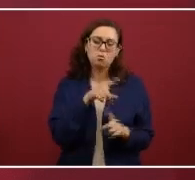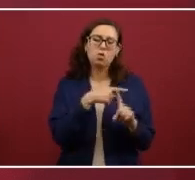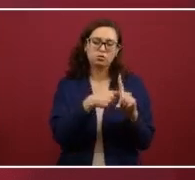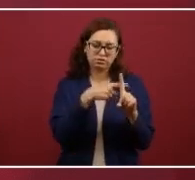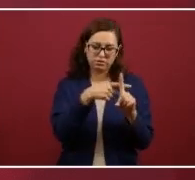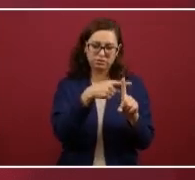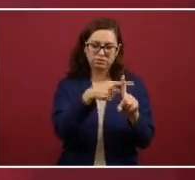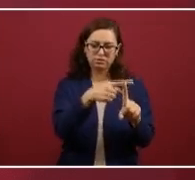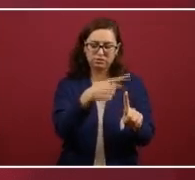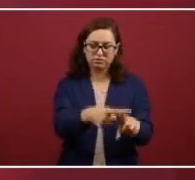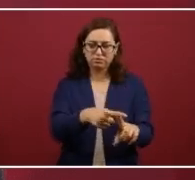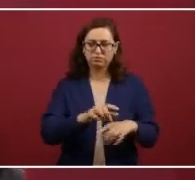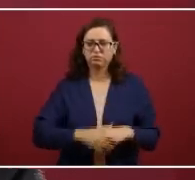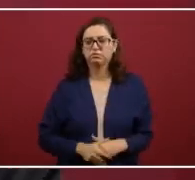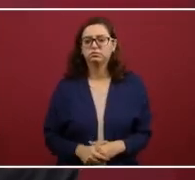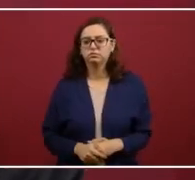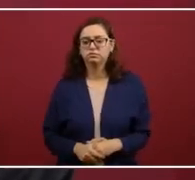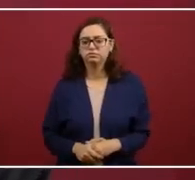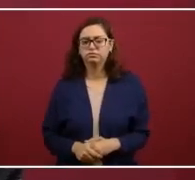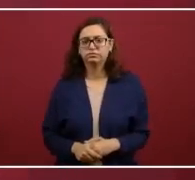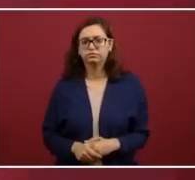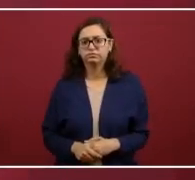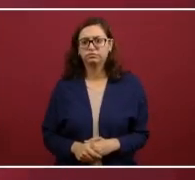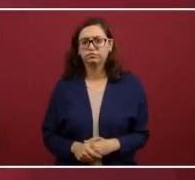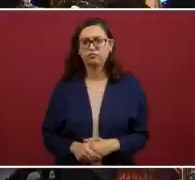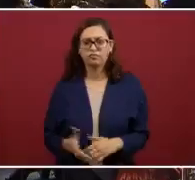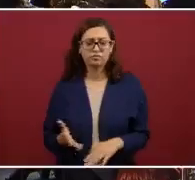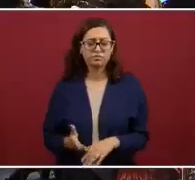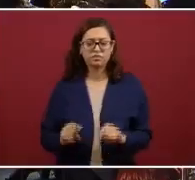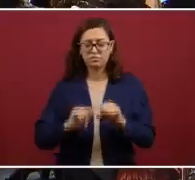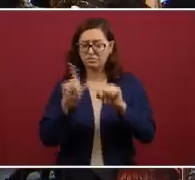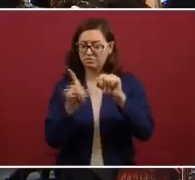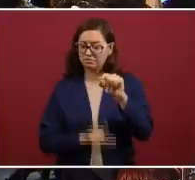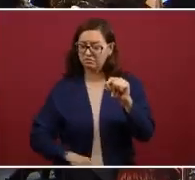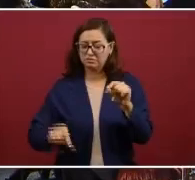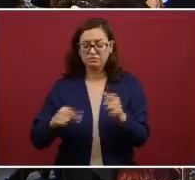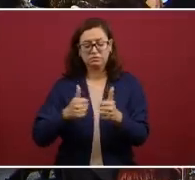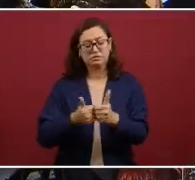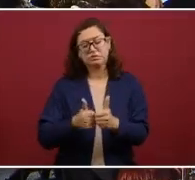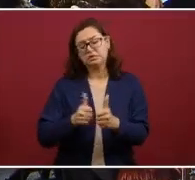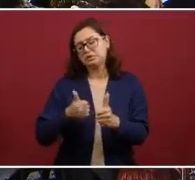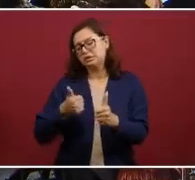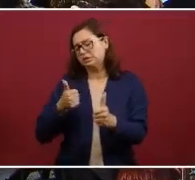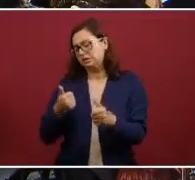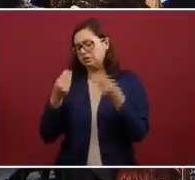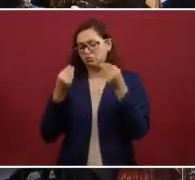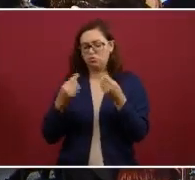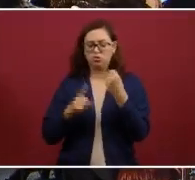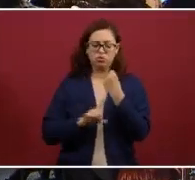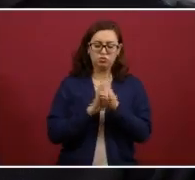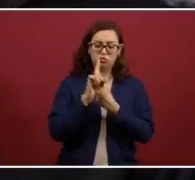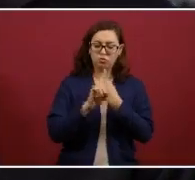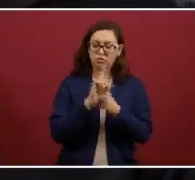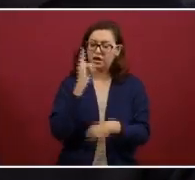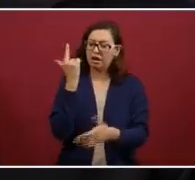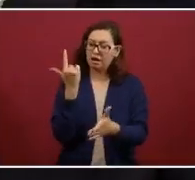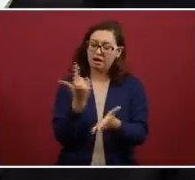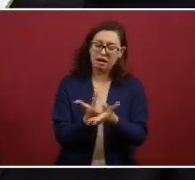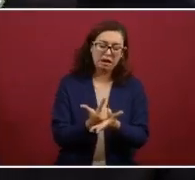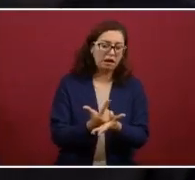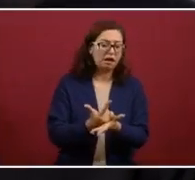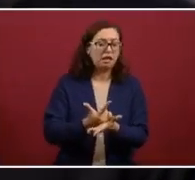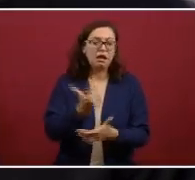Éramos un país con mucho atraso, con muchos problemas, grandes,